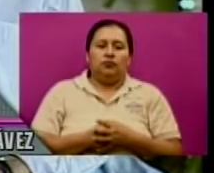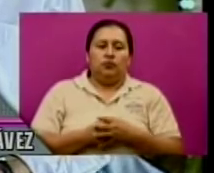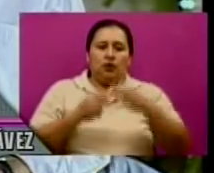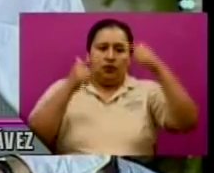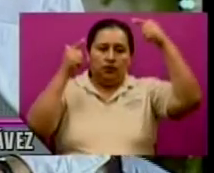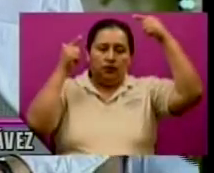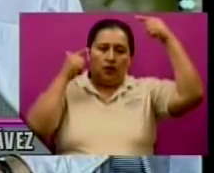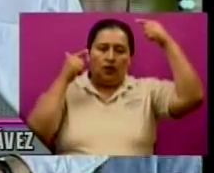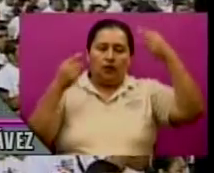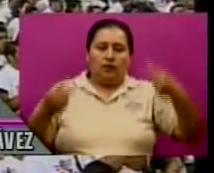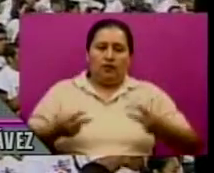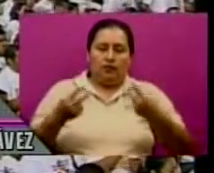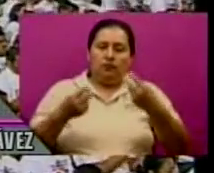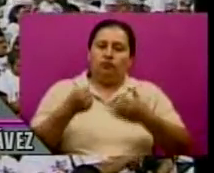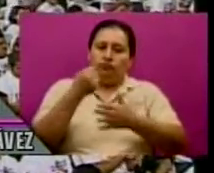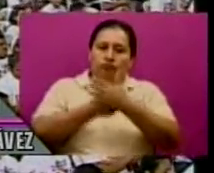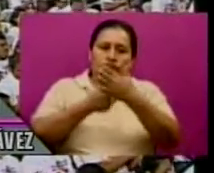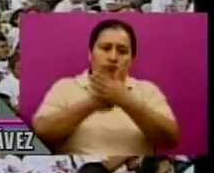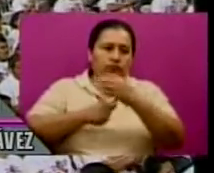¡Sandino vive!